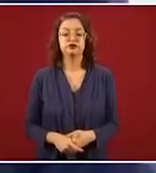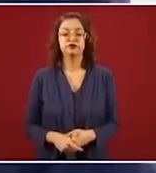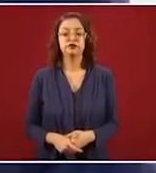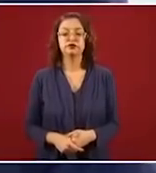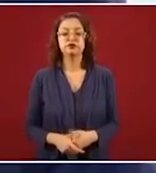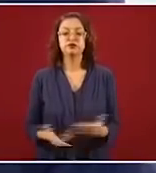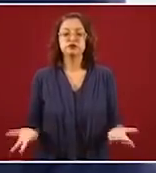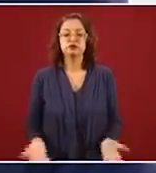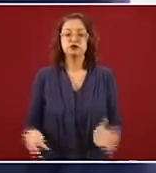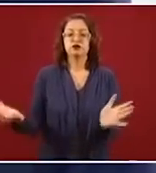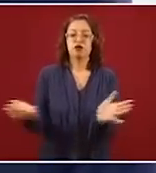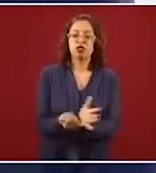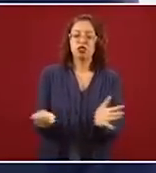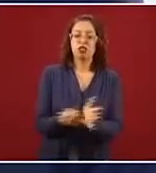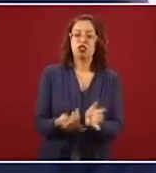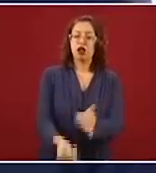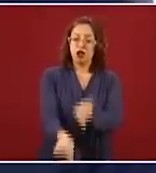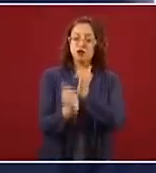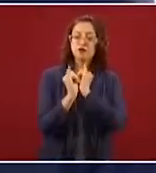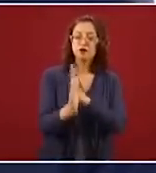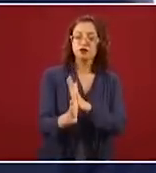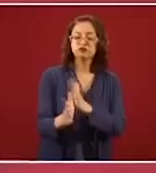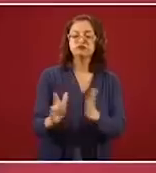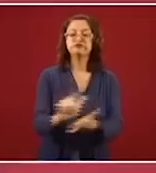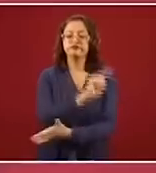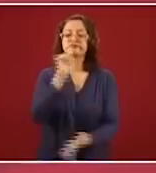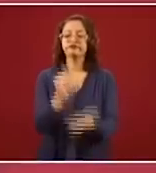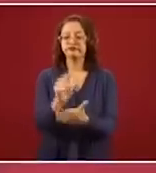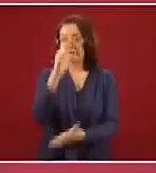la defraudación fiscal.